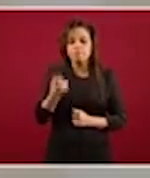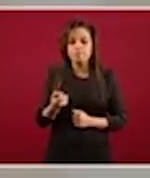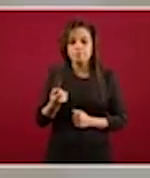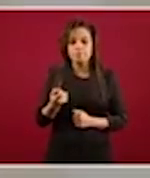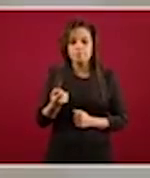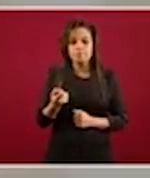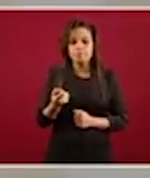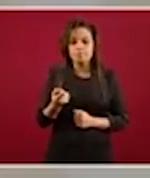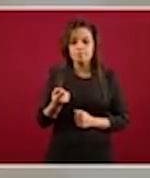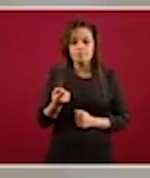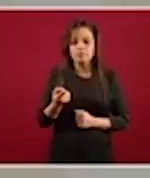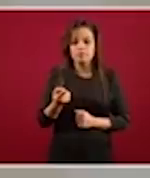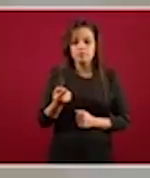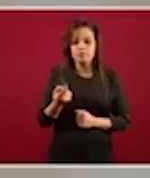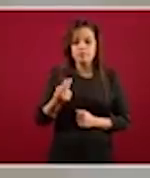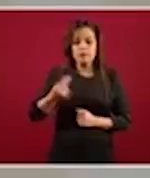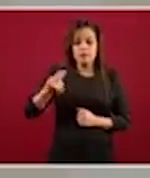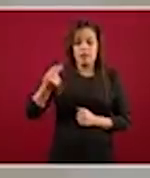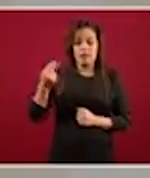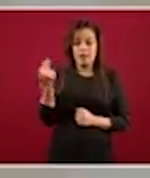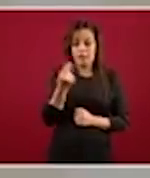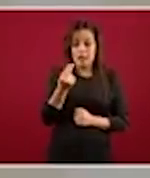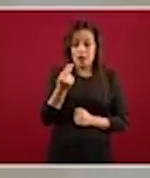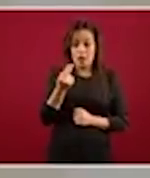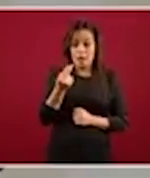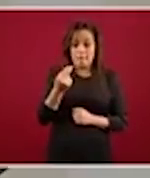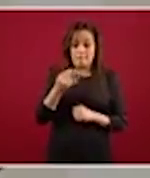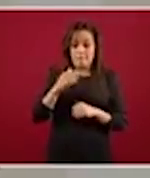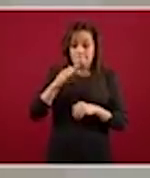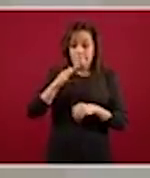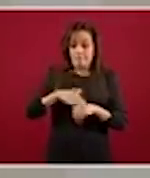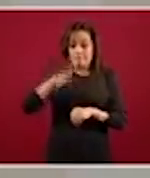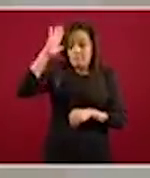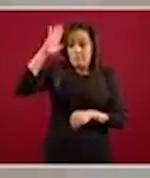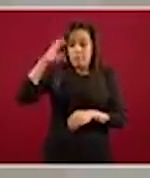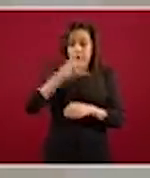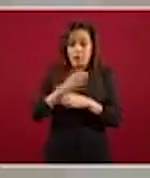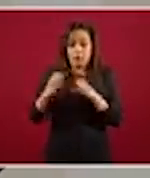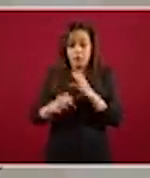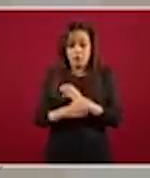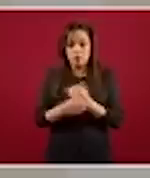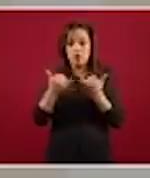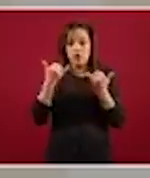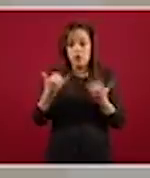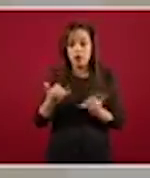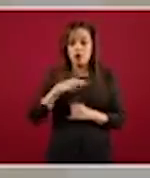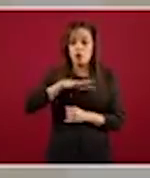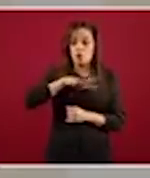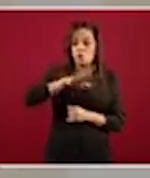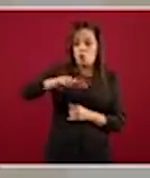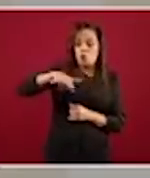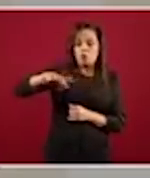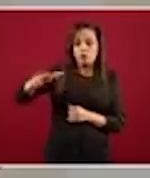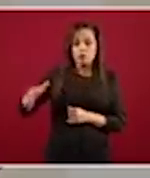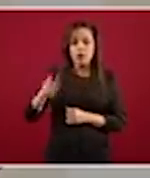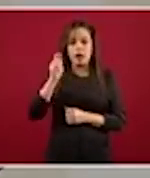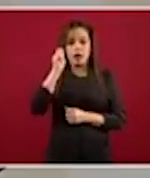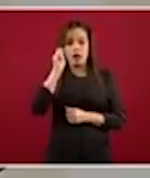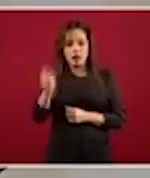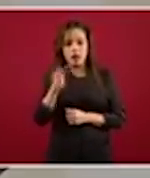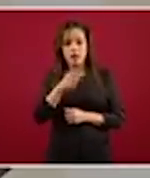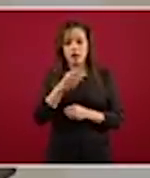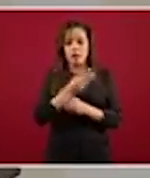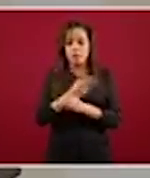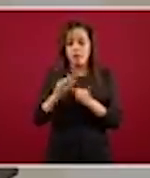sobredemanda y una cada vez más estrecha oferta, buscar aquellos insumos